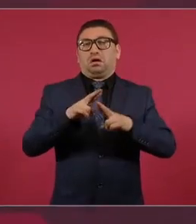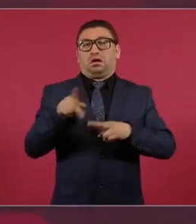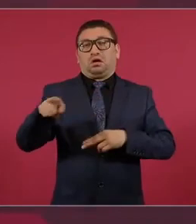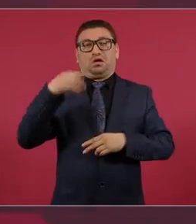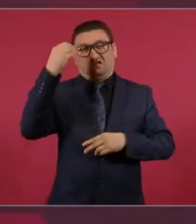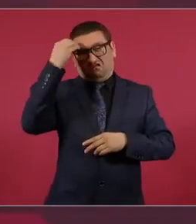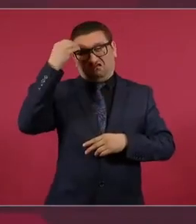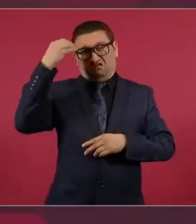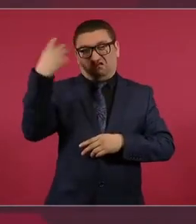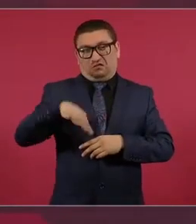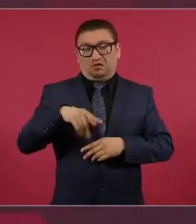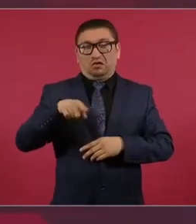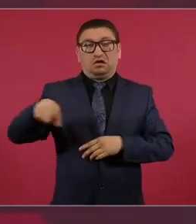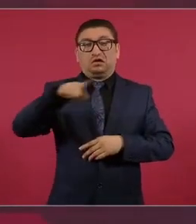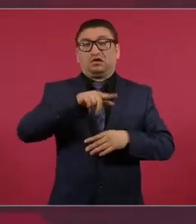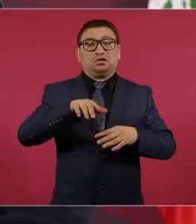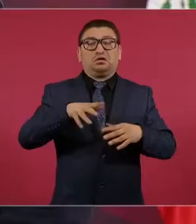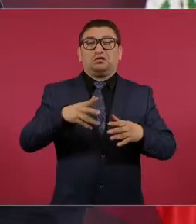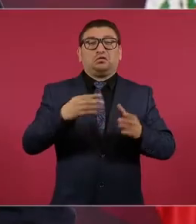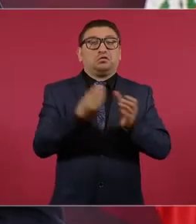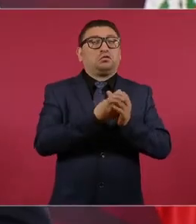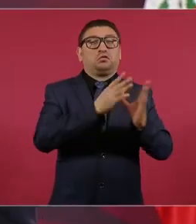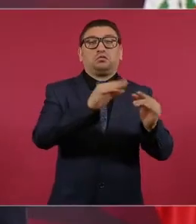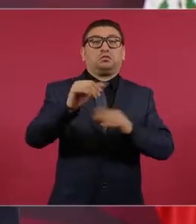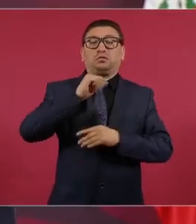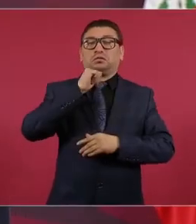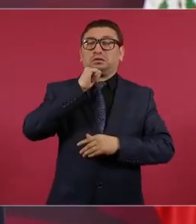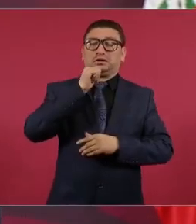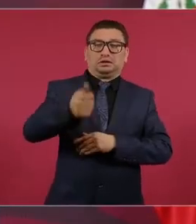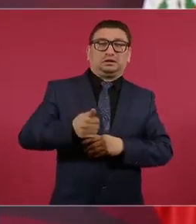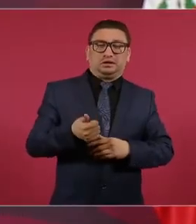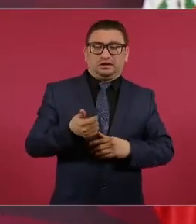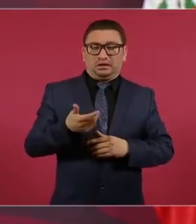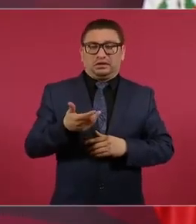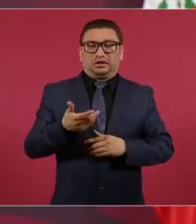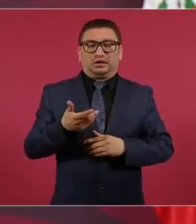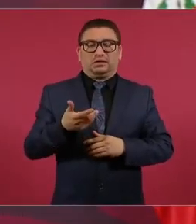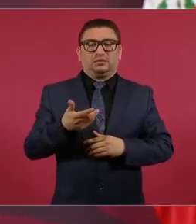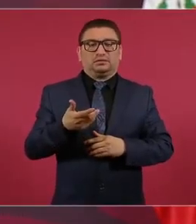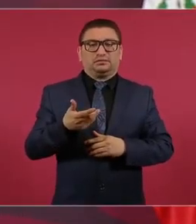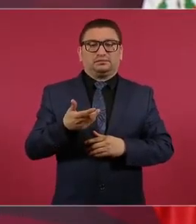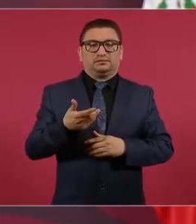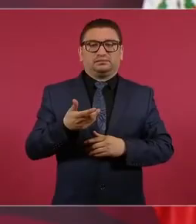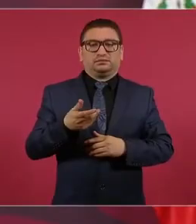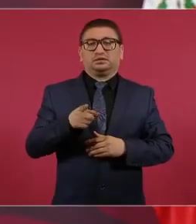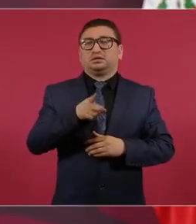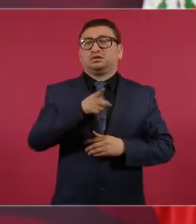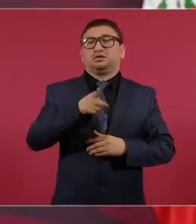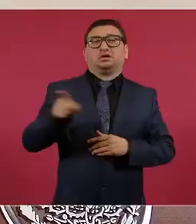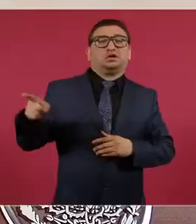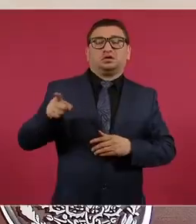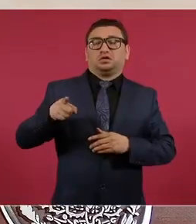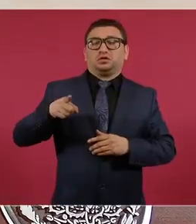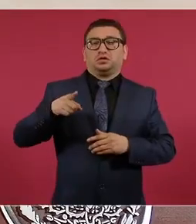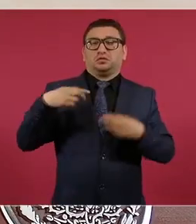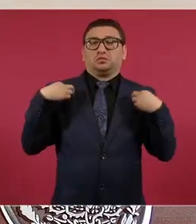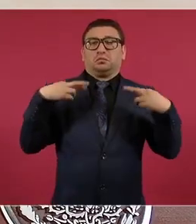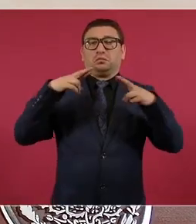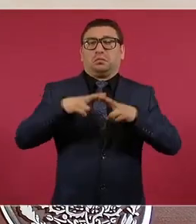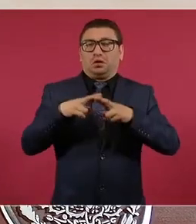daban clases que eran alborotadores